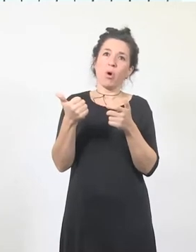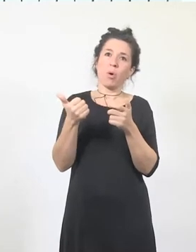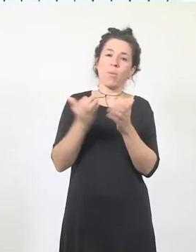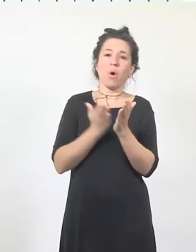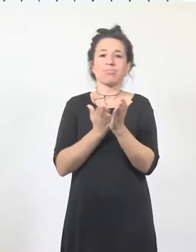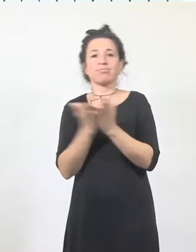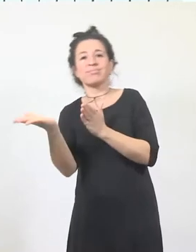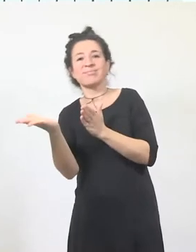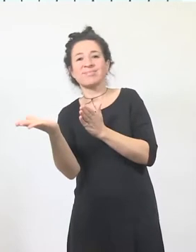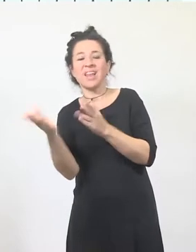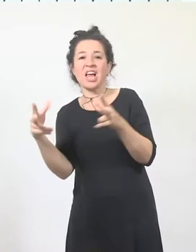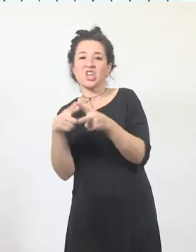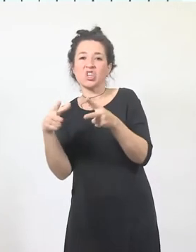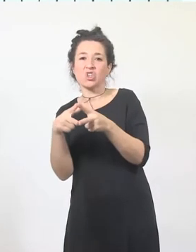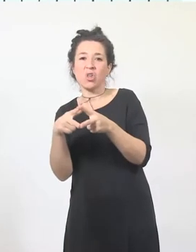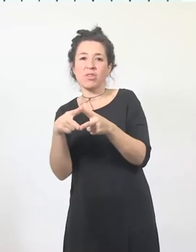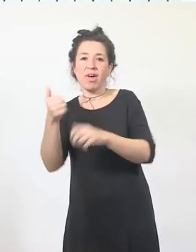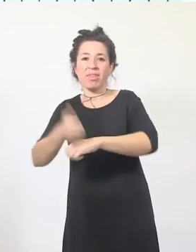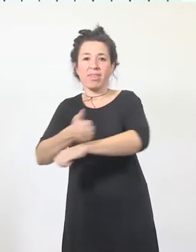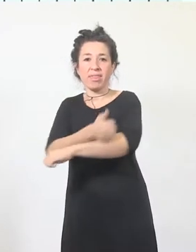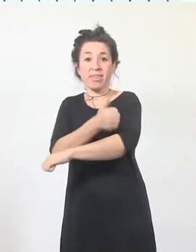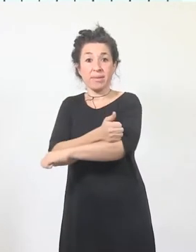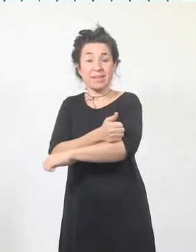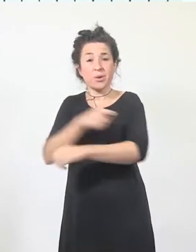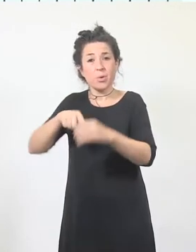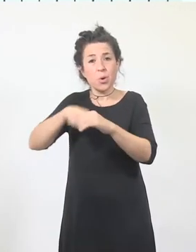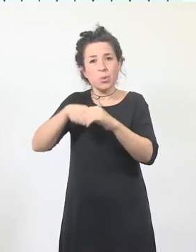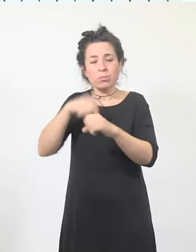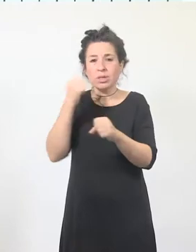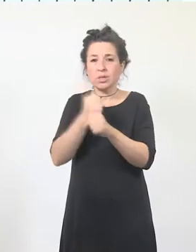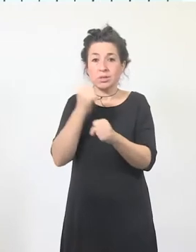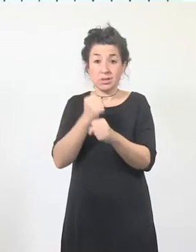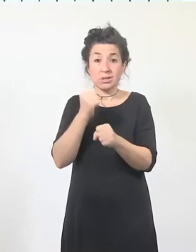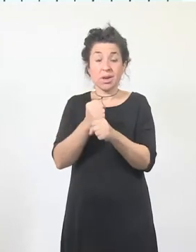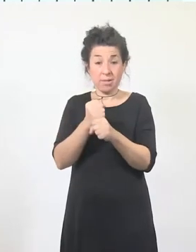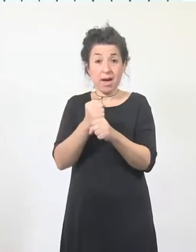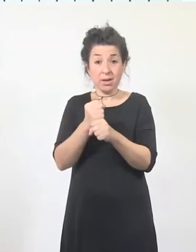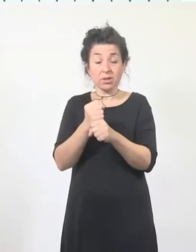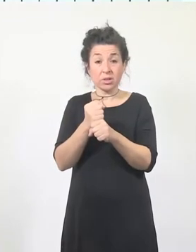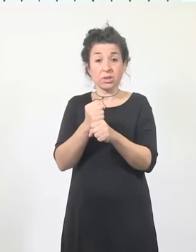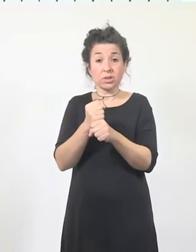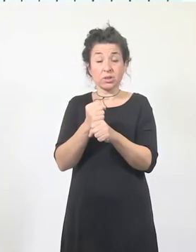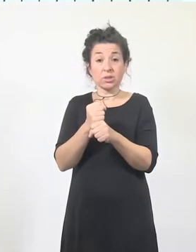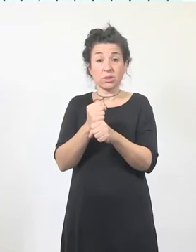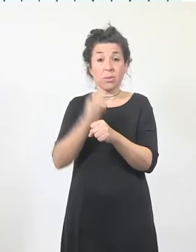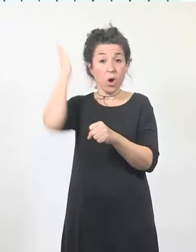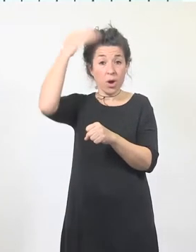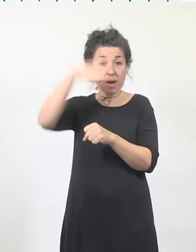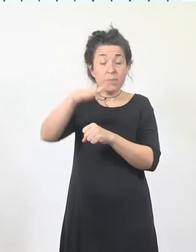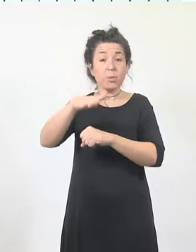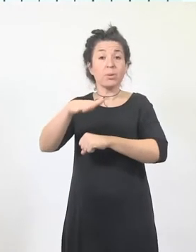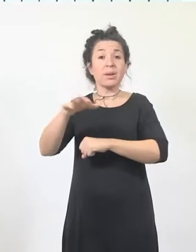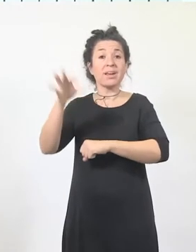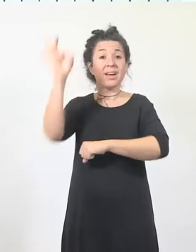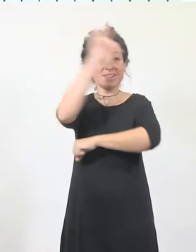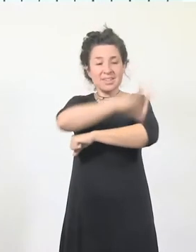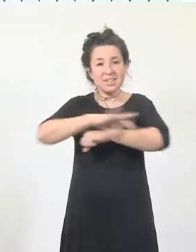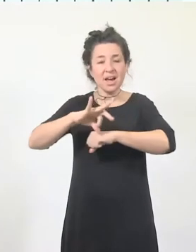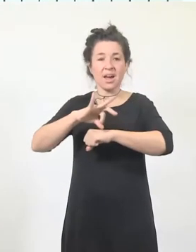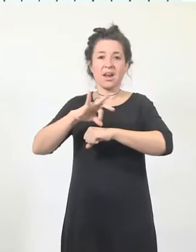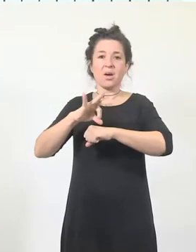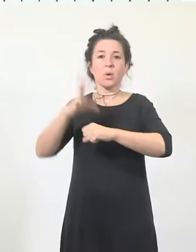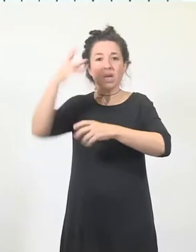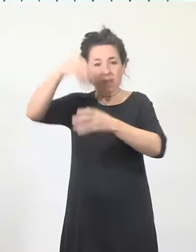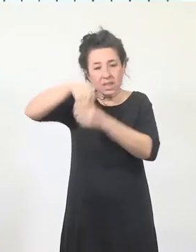civil. Son puestos de trabajo que, gracias a la posición de la República Árabe Saharaui como miembro de la